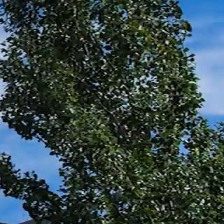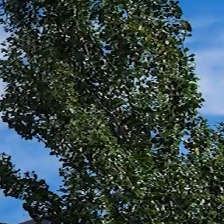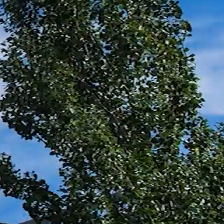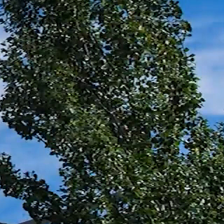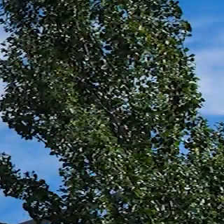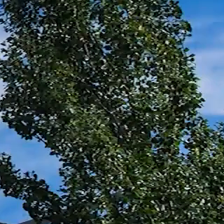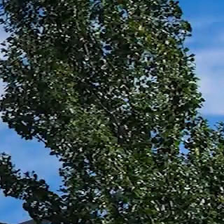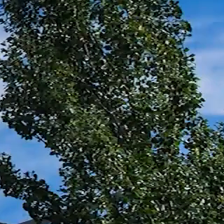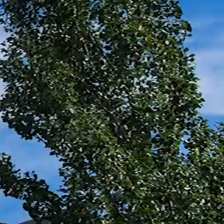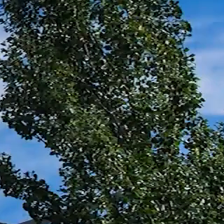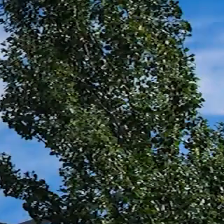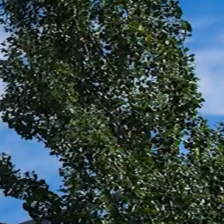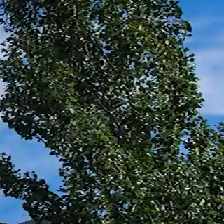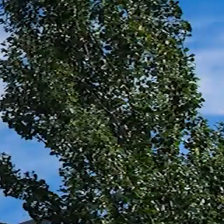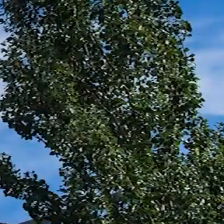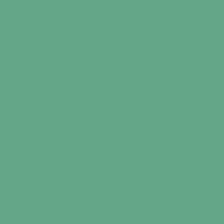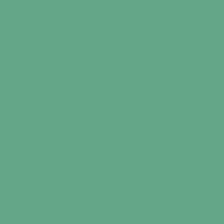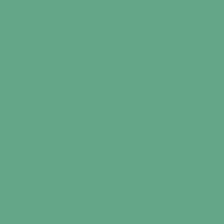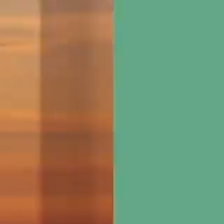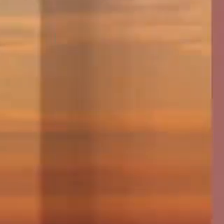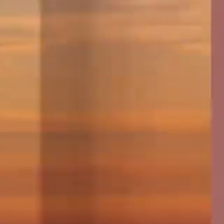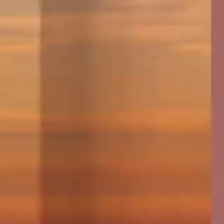Historias. Mercado de Historia.